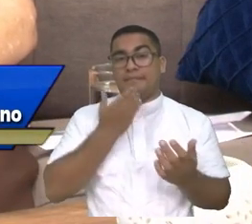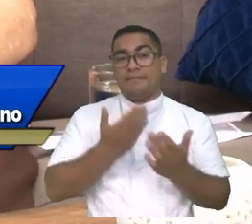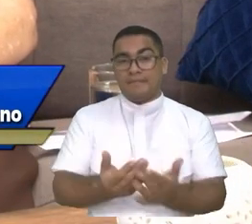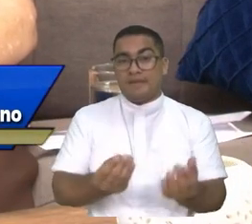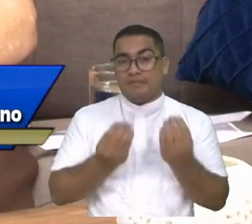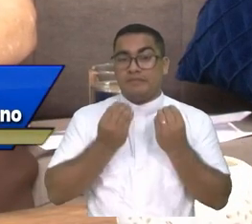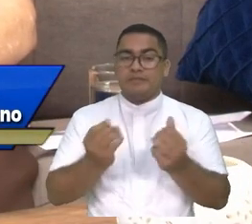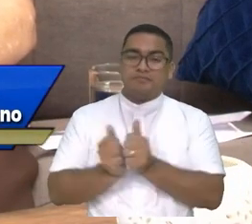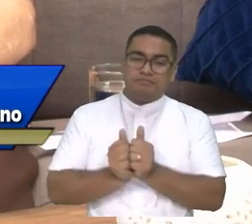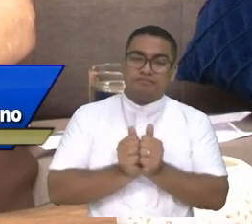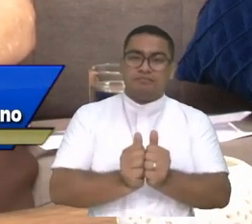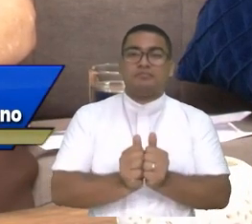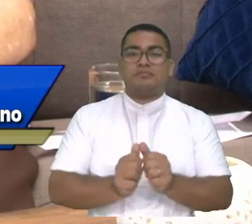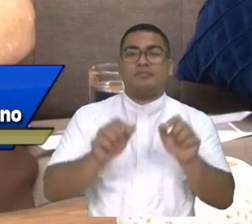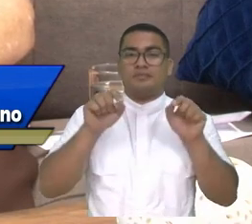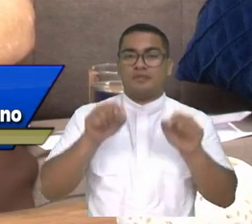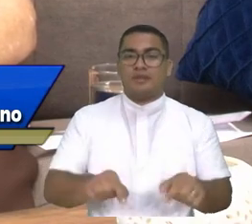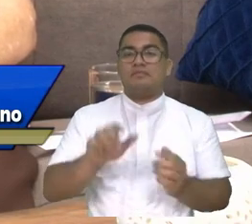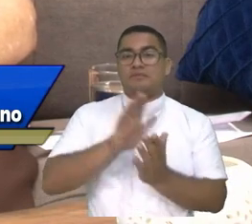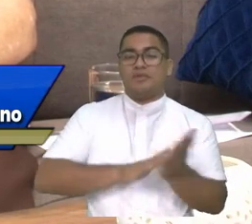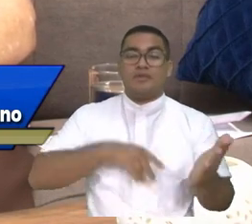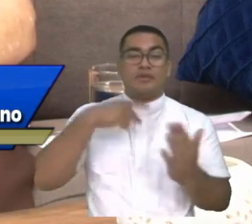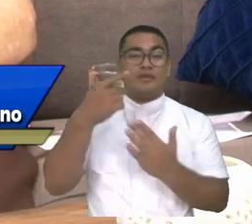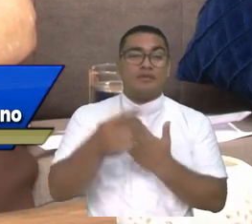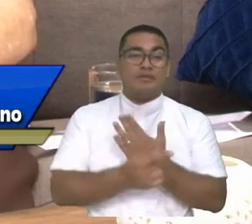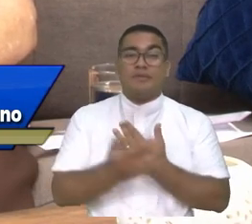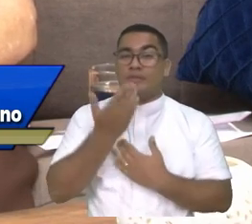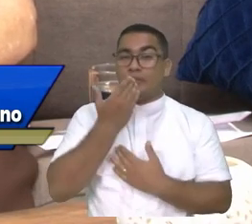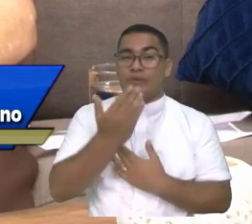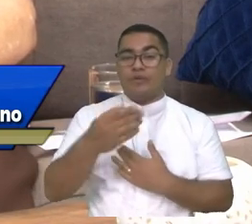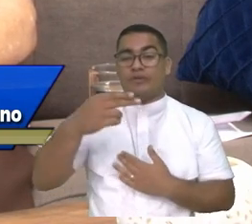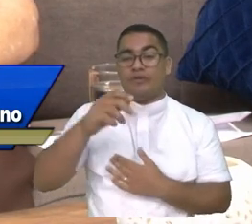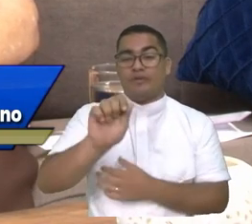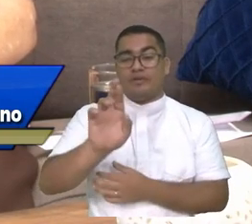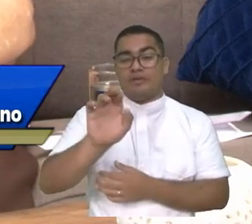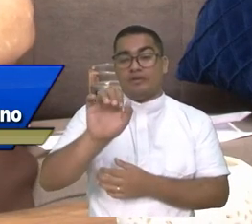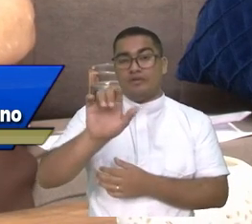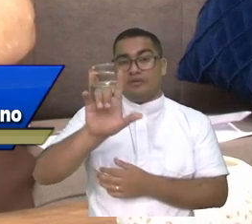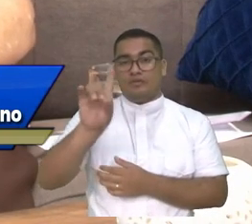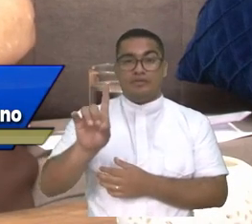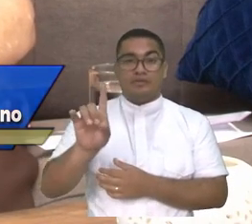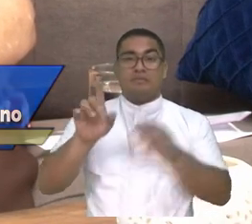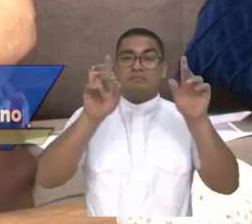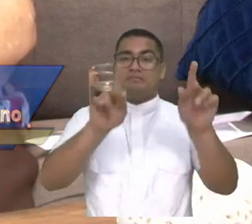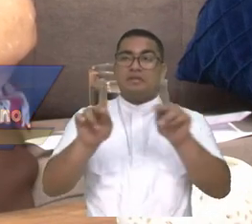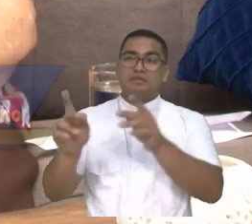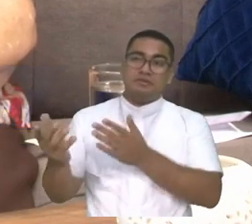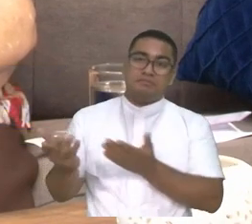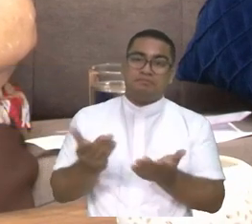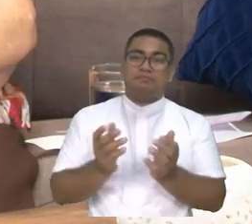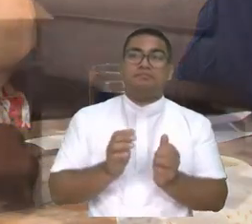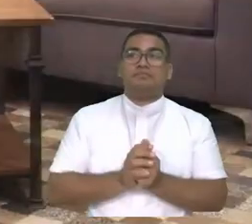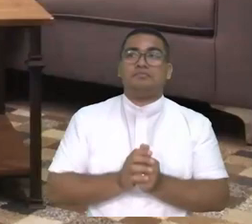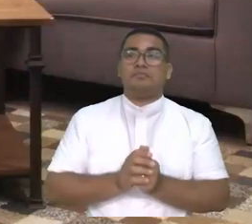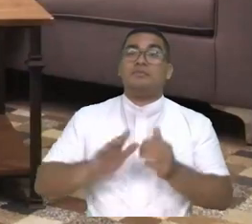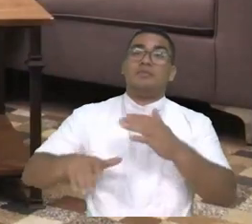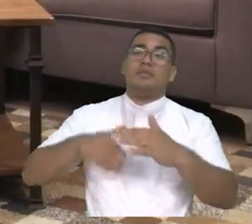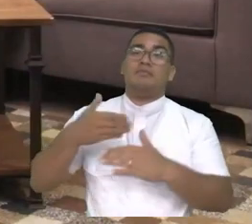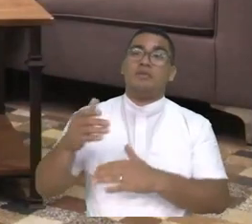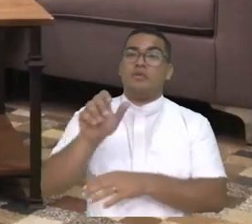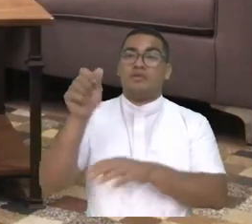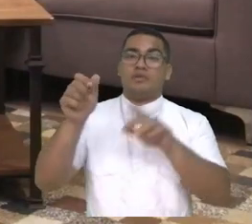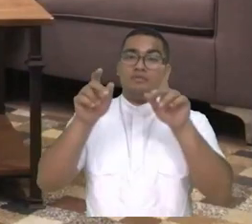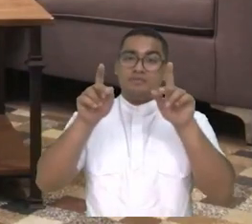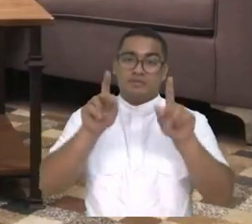por acompañarnos en este programa maravilloso, Harold, y los que nos acompañan. Y otros panelistas que estarán a lo largo